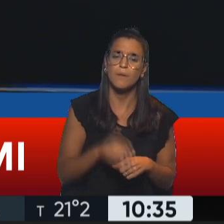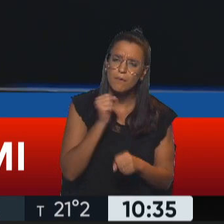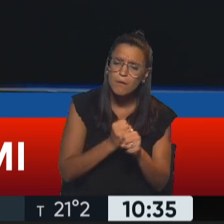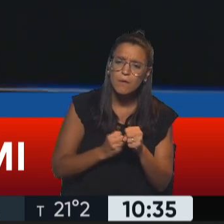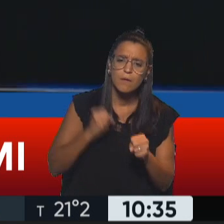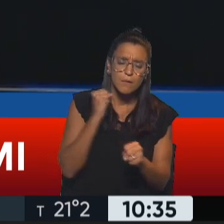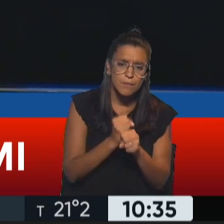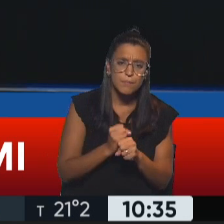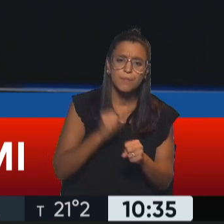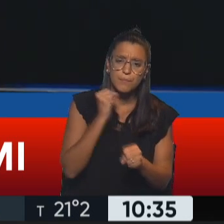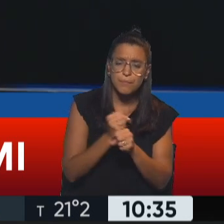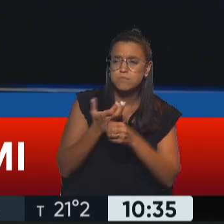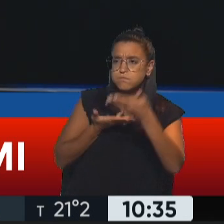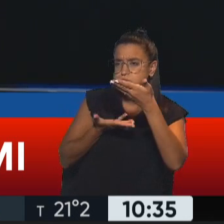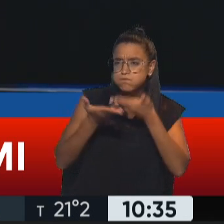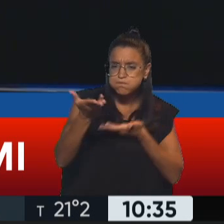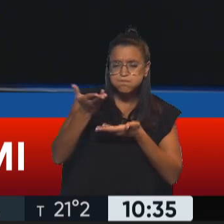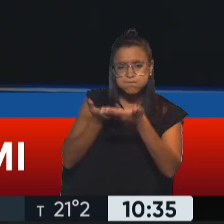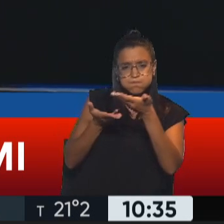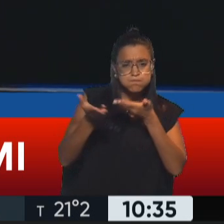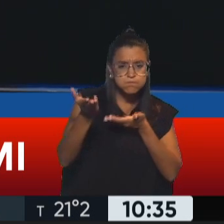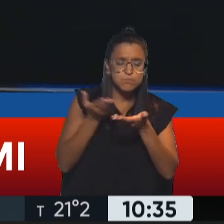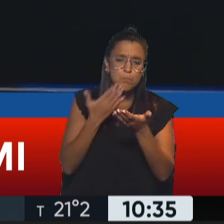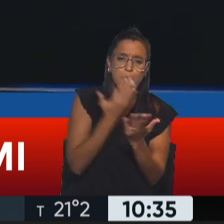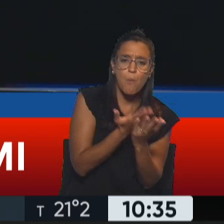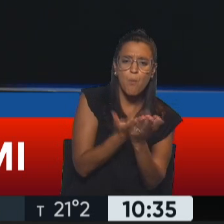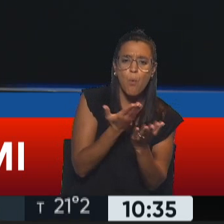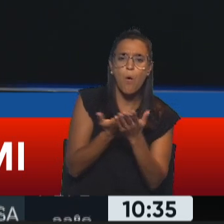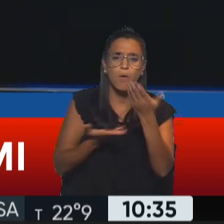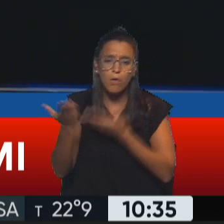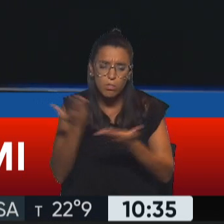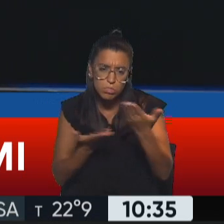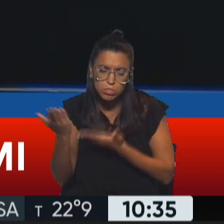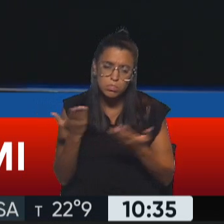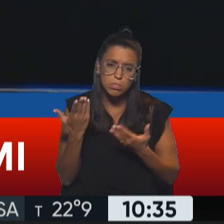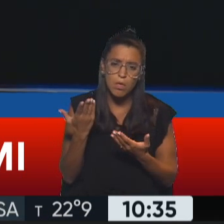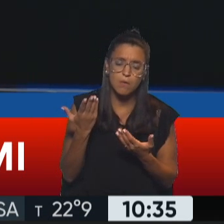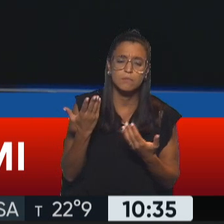trabajo y de muchos intercambios de diferentes propuestas y borradores,